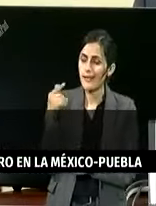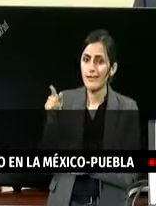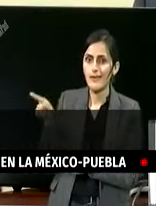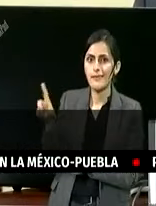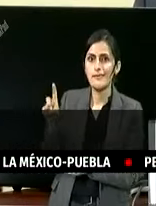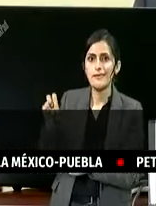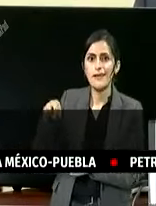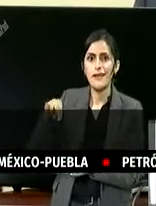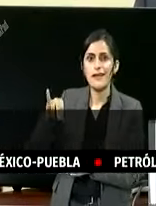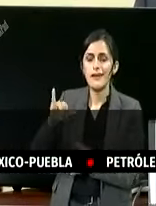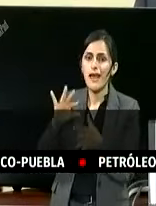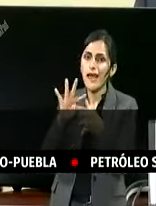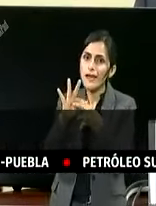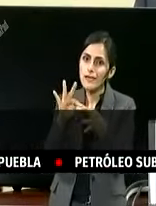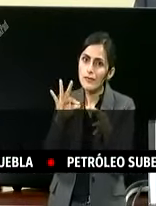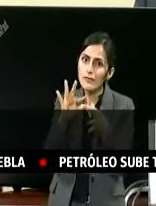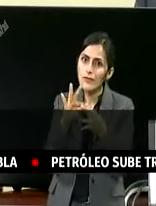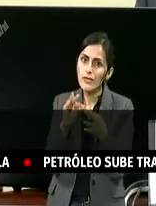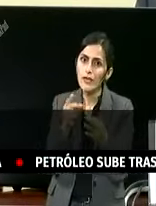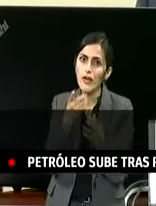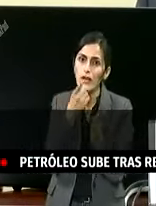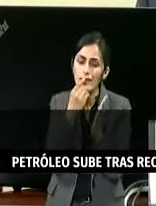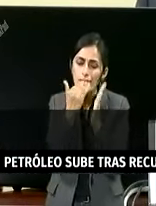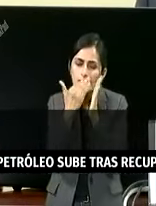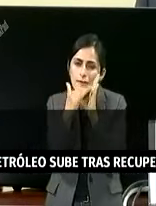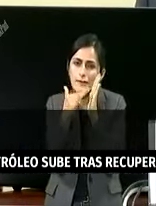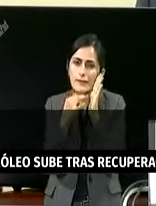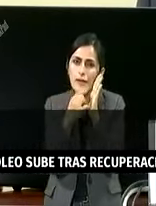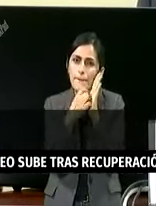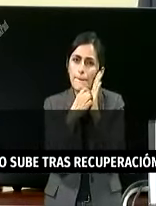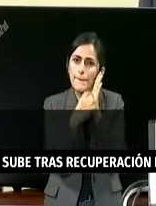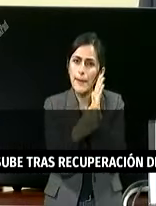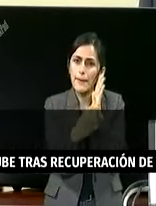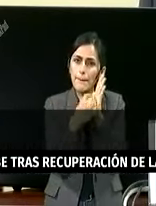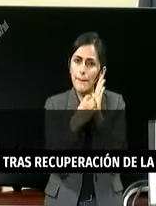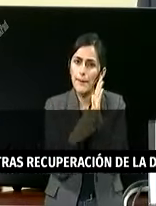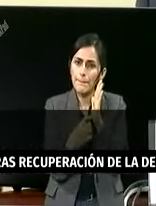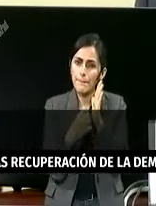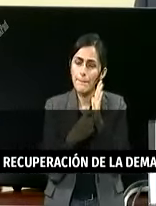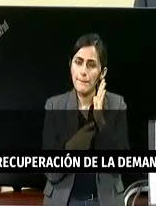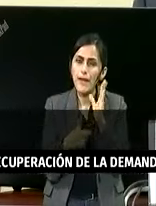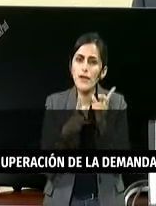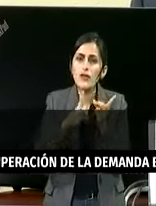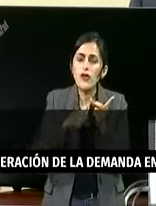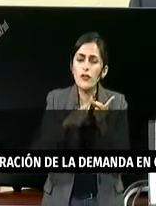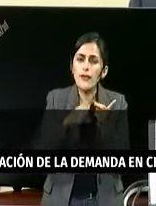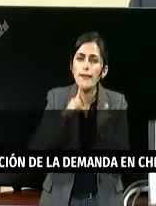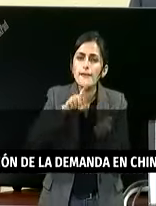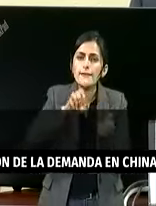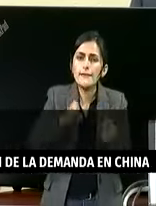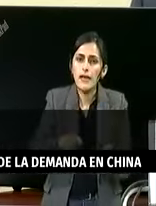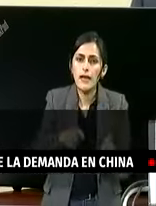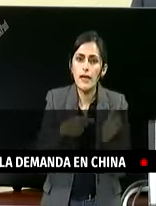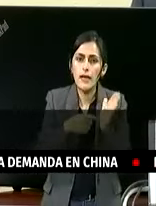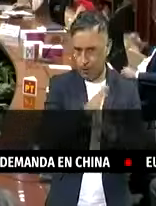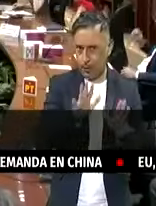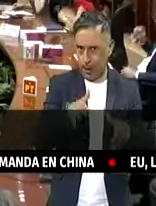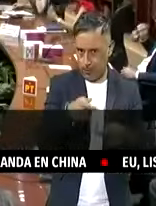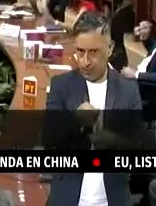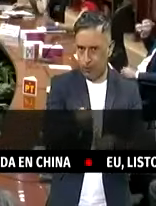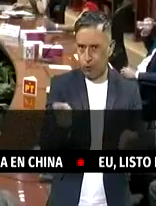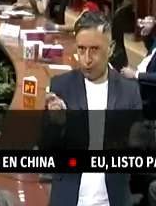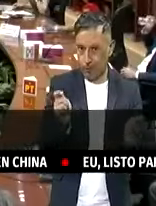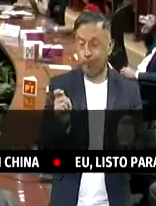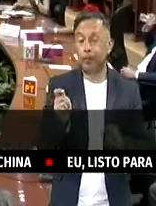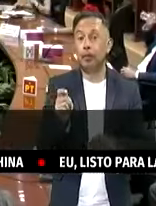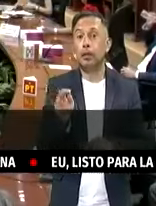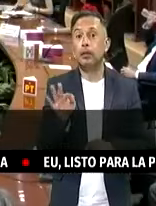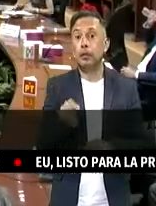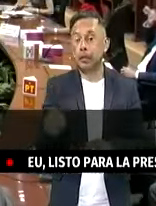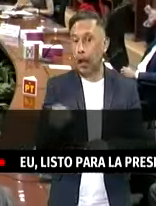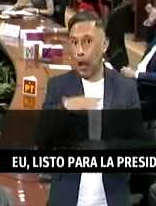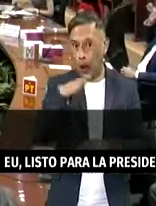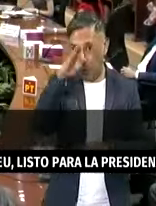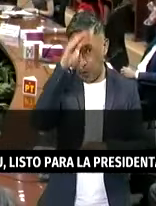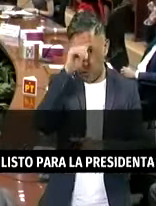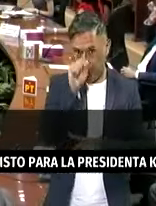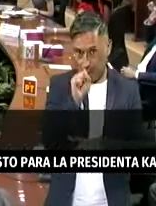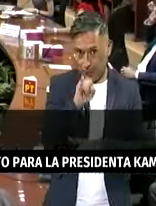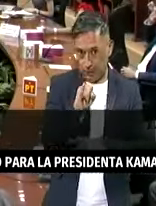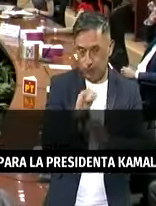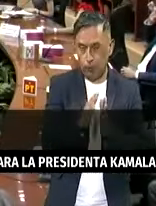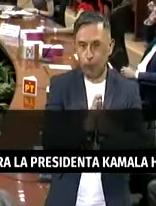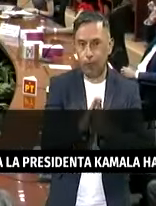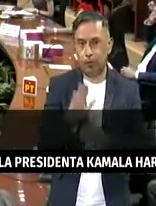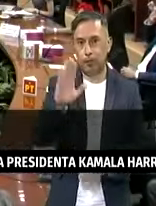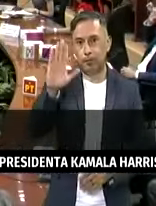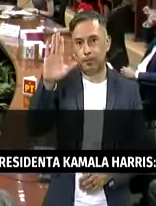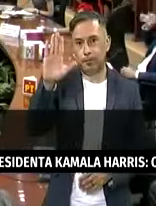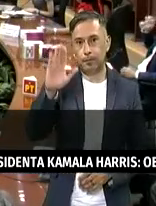de la mayoría calificada. También tendrían, desde luego, mayoría absoluta. Tendrían mayoría absoluta. Ahora, ¿cómo es el